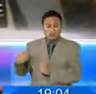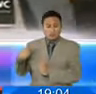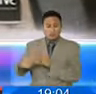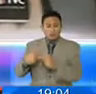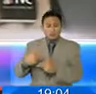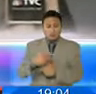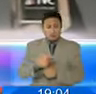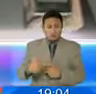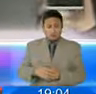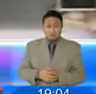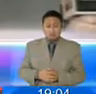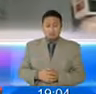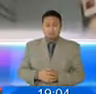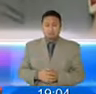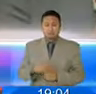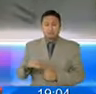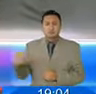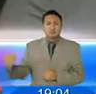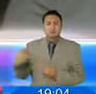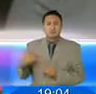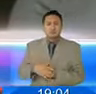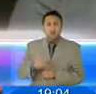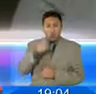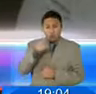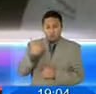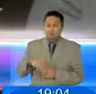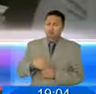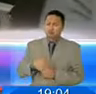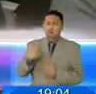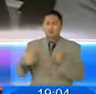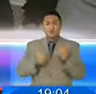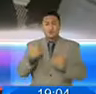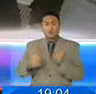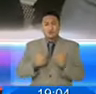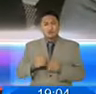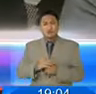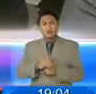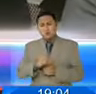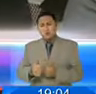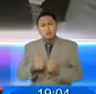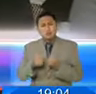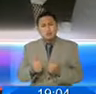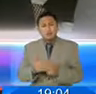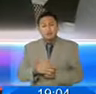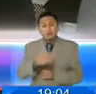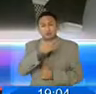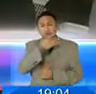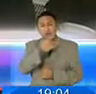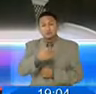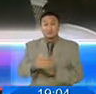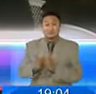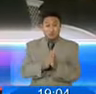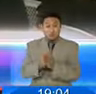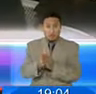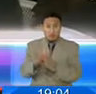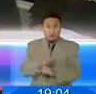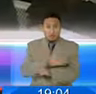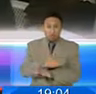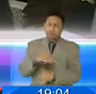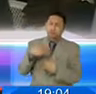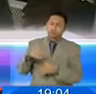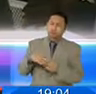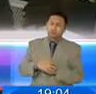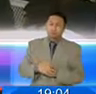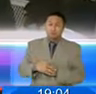sus últimos días y nos contaron que era un hombre muy alegre muy dulce que amaba el chocolate y la buena música que también en vida